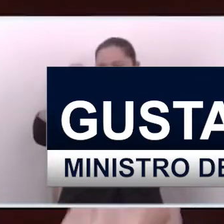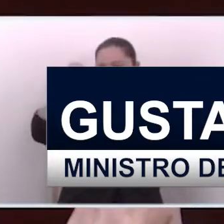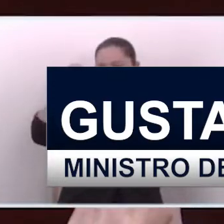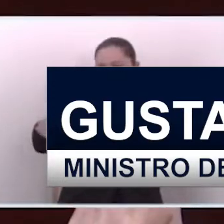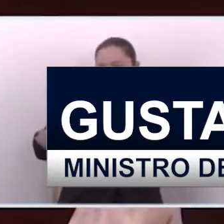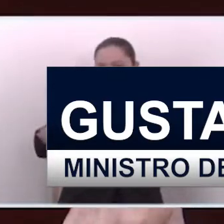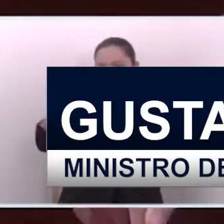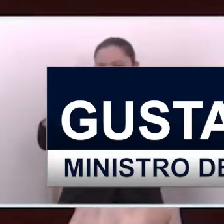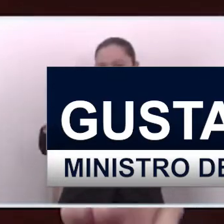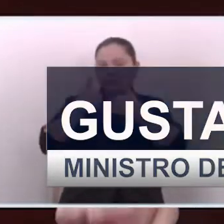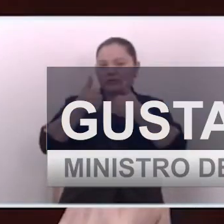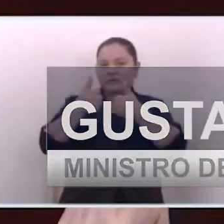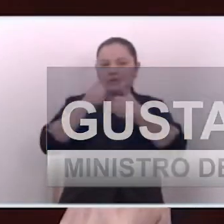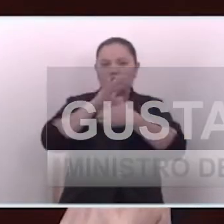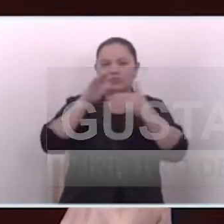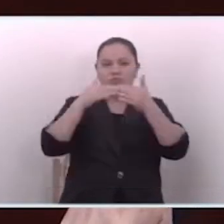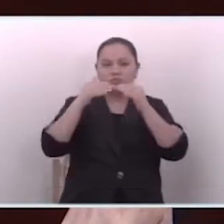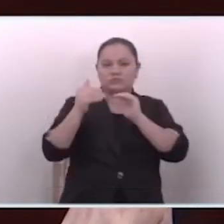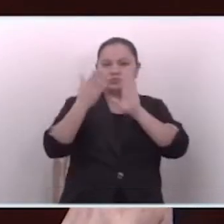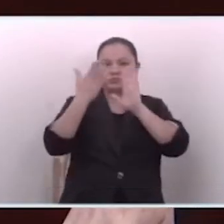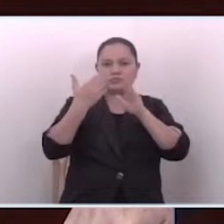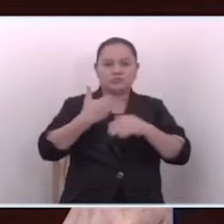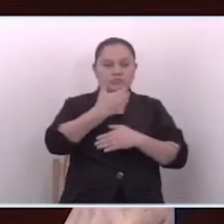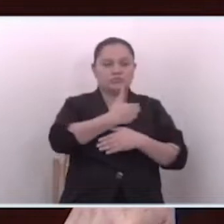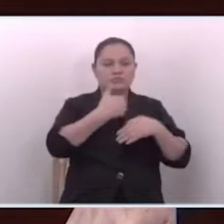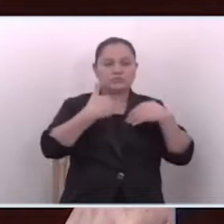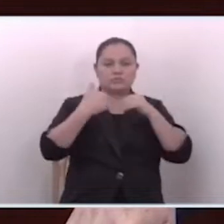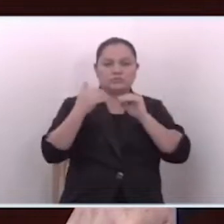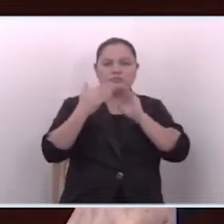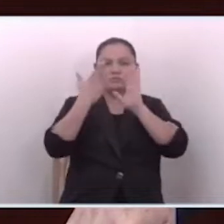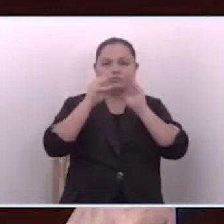a buen término todo este combate que tenemos